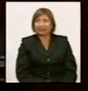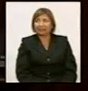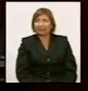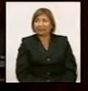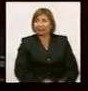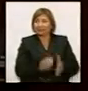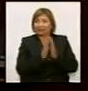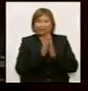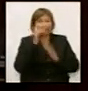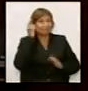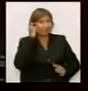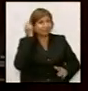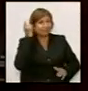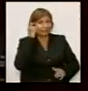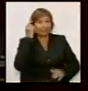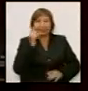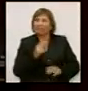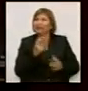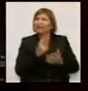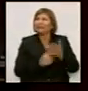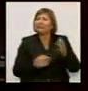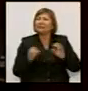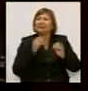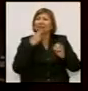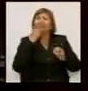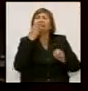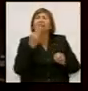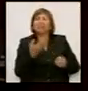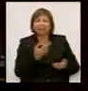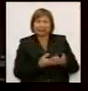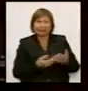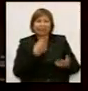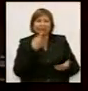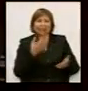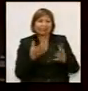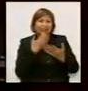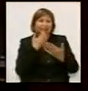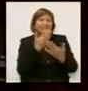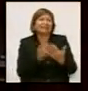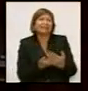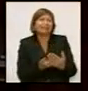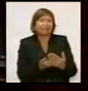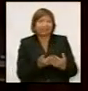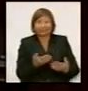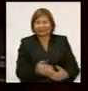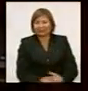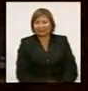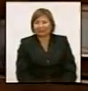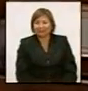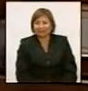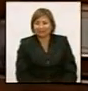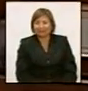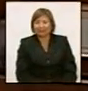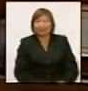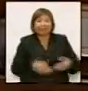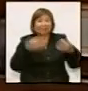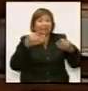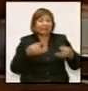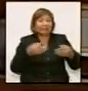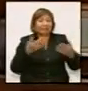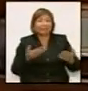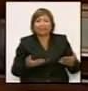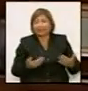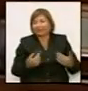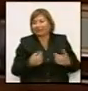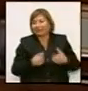Y pienso, ¿y qué puedo decir agradeciendo a los que lo hacen? Y la verdad es